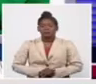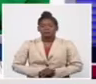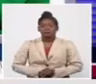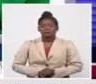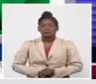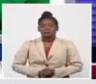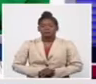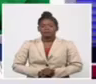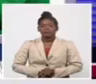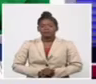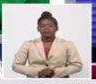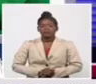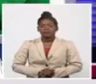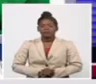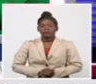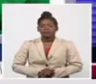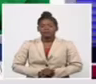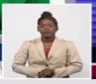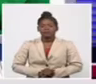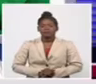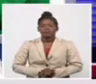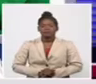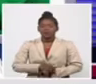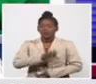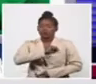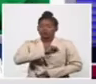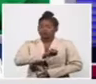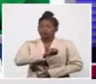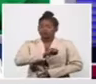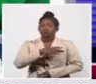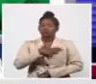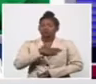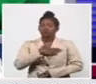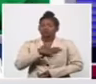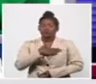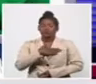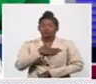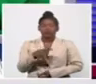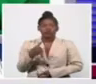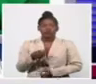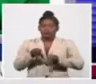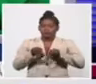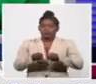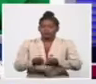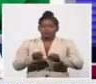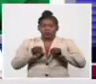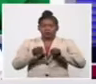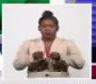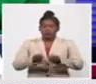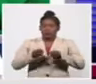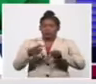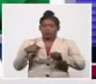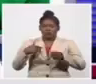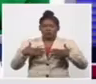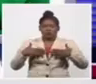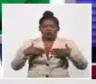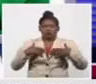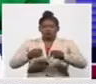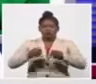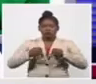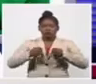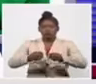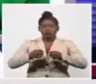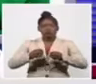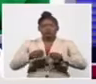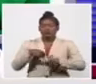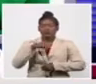parada cardíaca de la cual no fue posible su recuperación a pesar de las maniobras